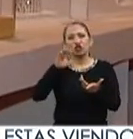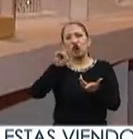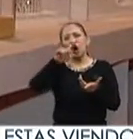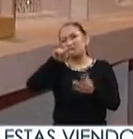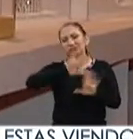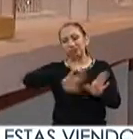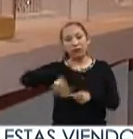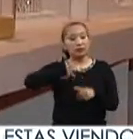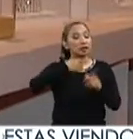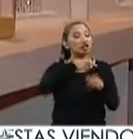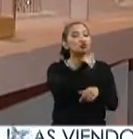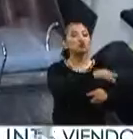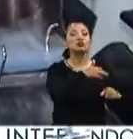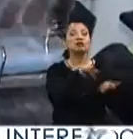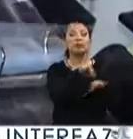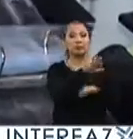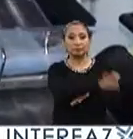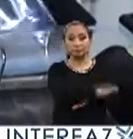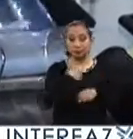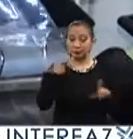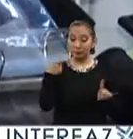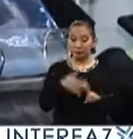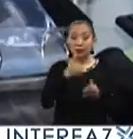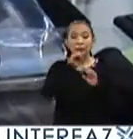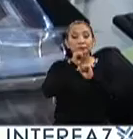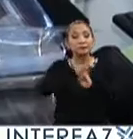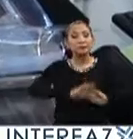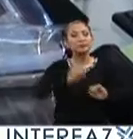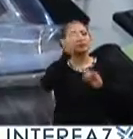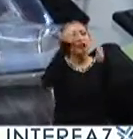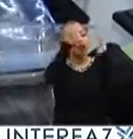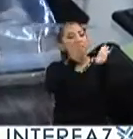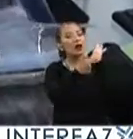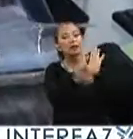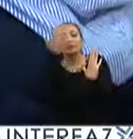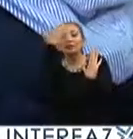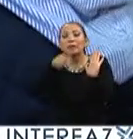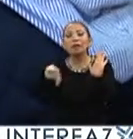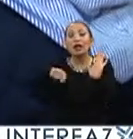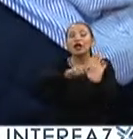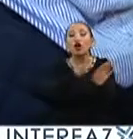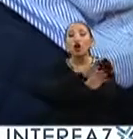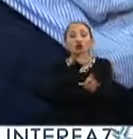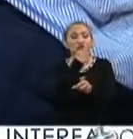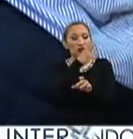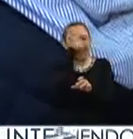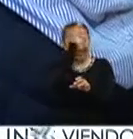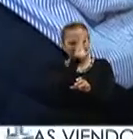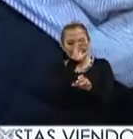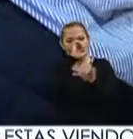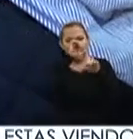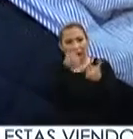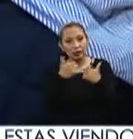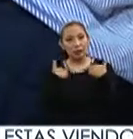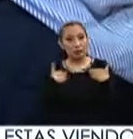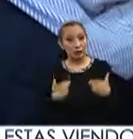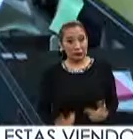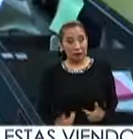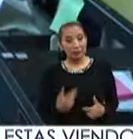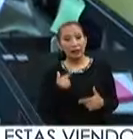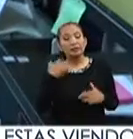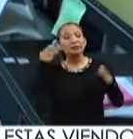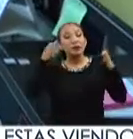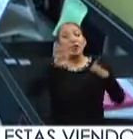estamos mostrando son sus aportaciones. Con el objetivo de divulgar el conocimiento y el saber con base en todas las ciencias, artes y humanidades,